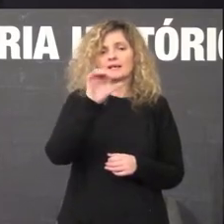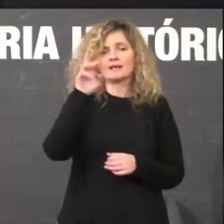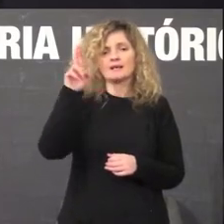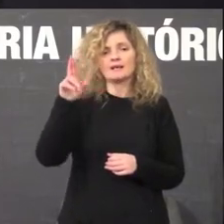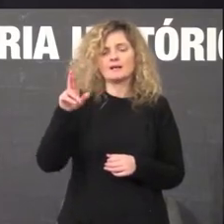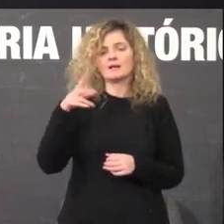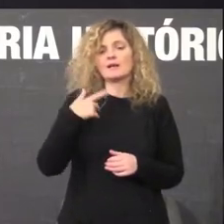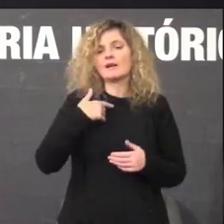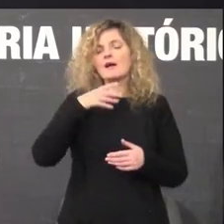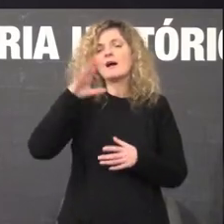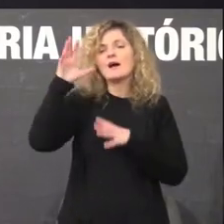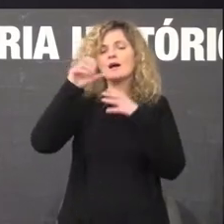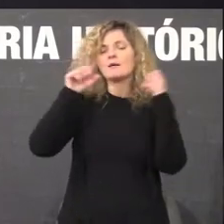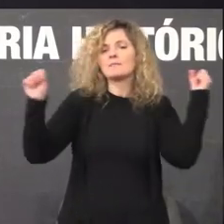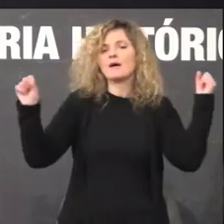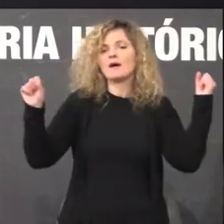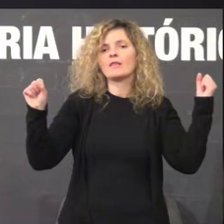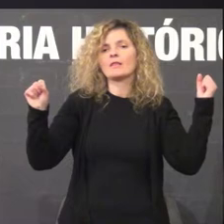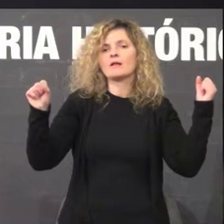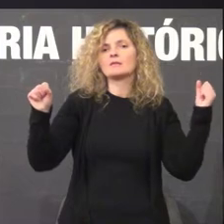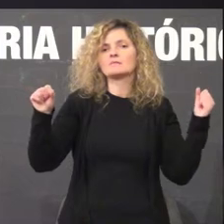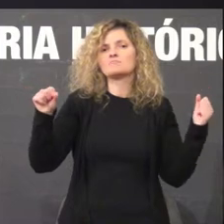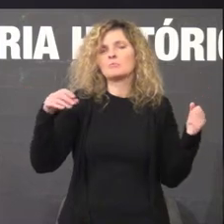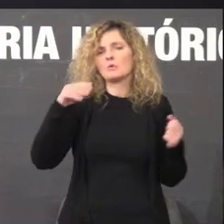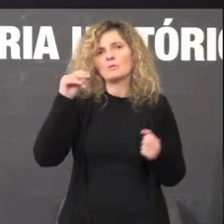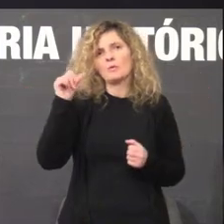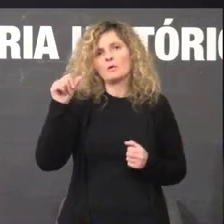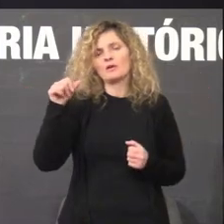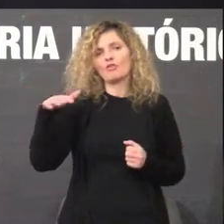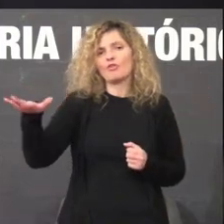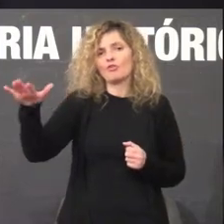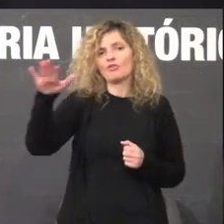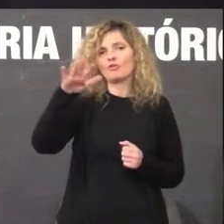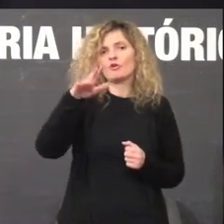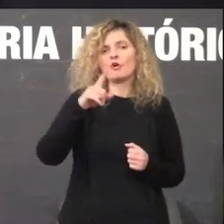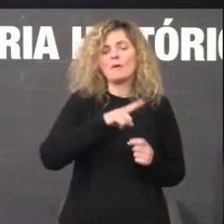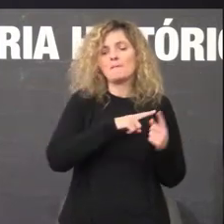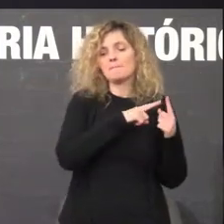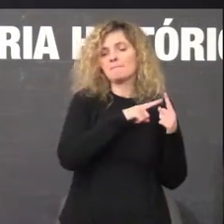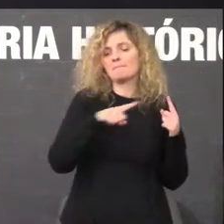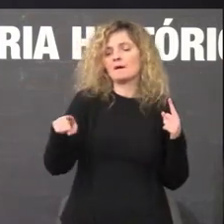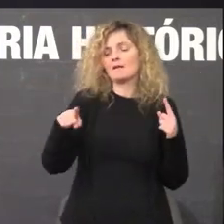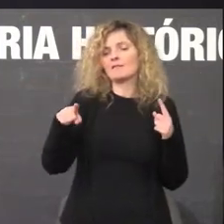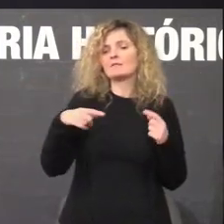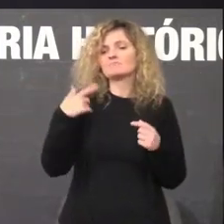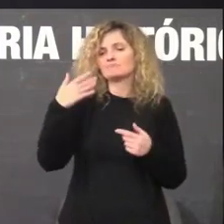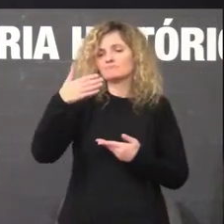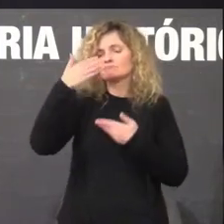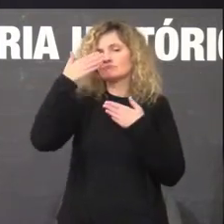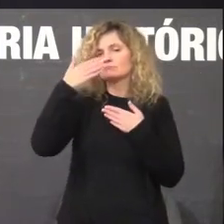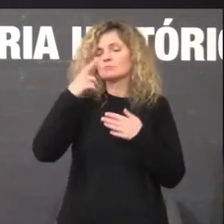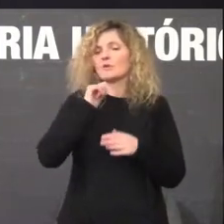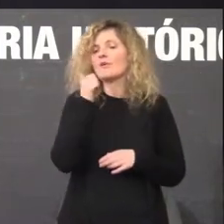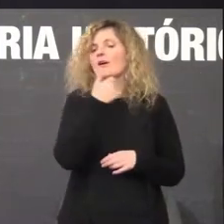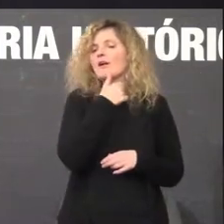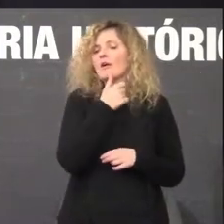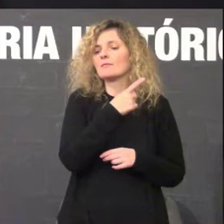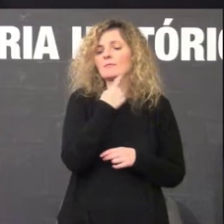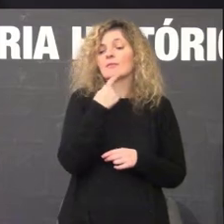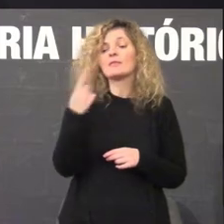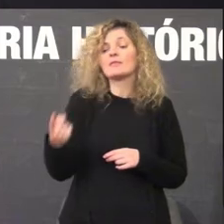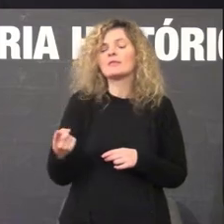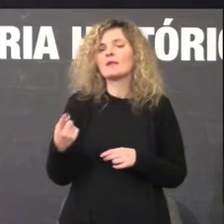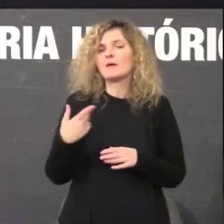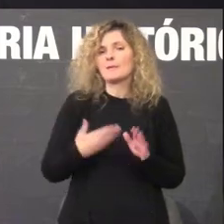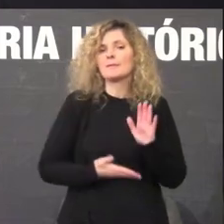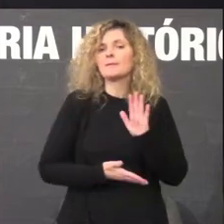en una embajada, en no sé qué embajada, en el cual manda un mensaje a Marruecos en el cual en clave le dice que